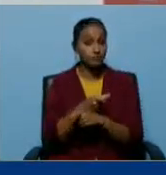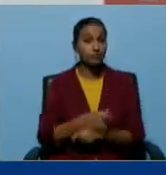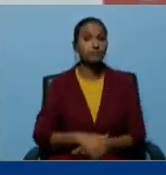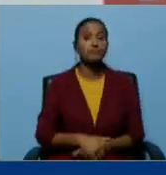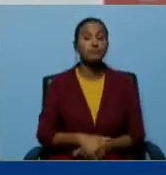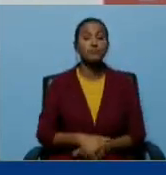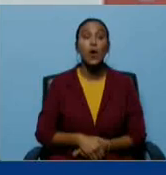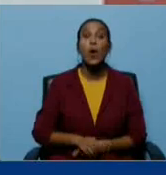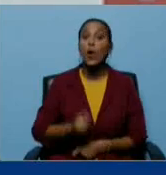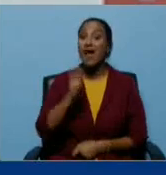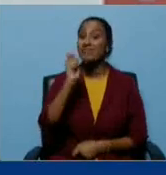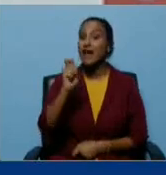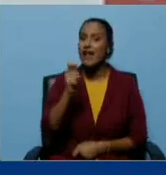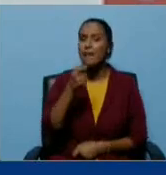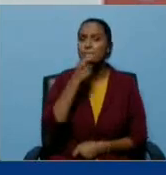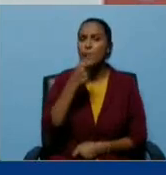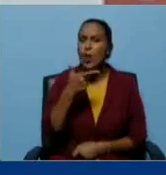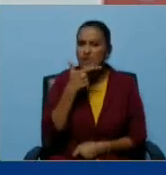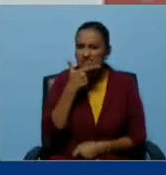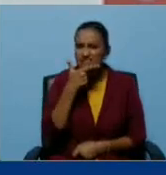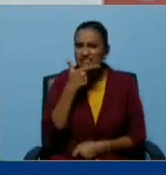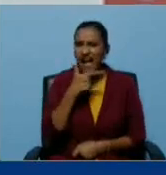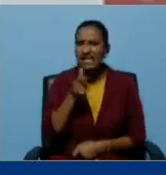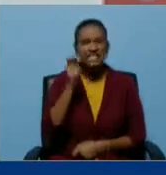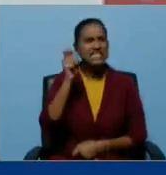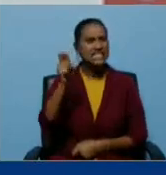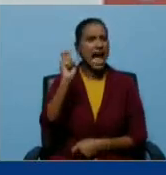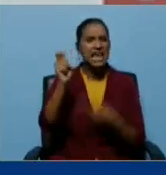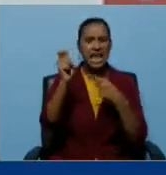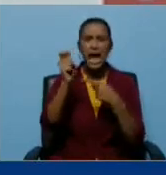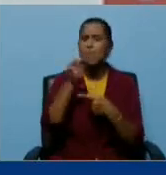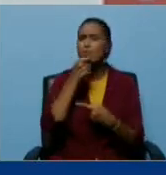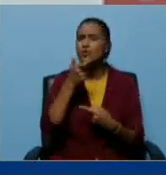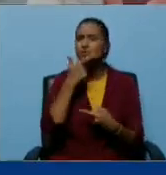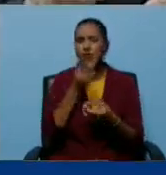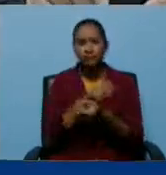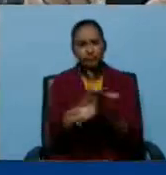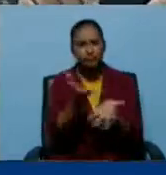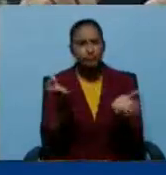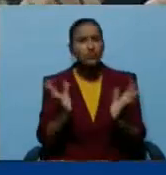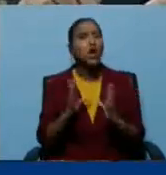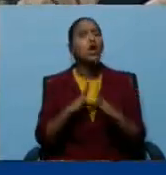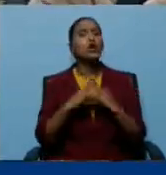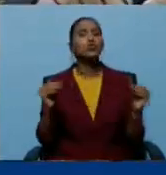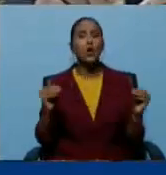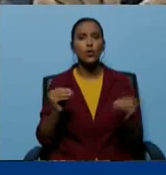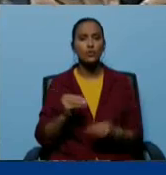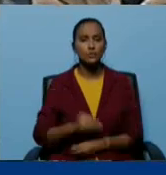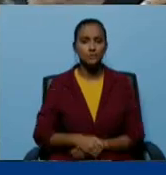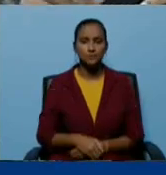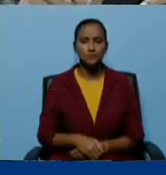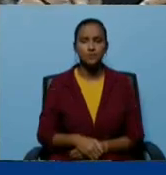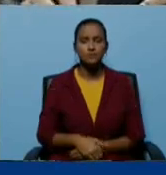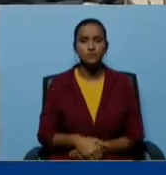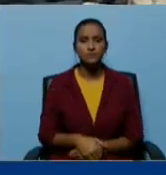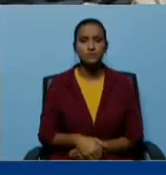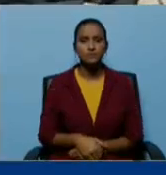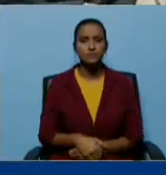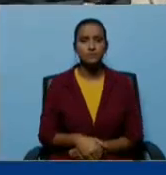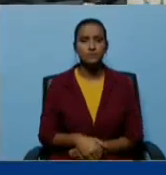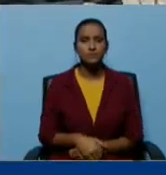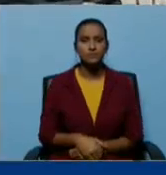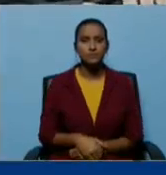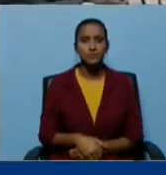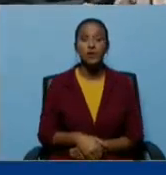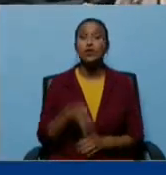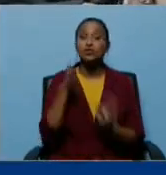Una tarea bonita, muy bonita, que tiene su componente táctico, que es